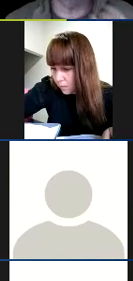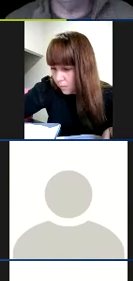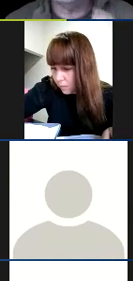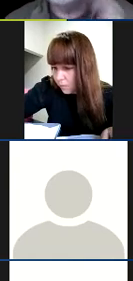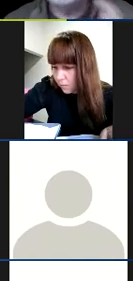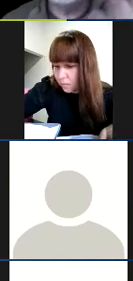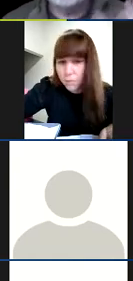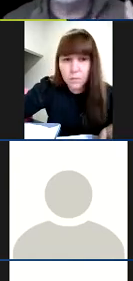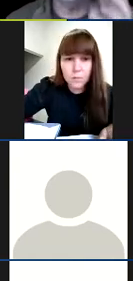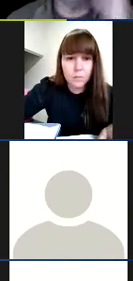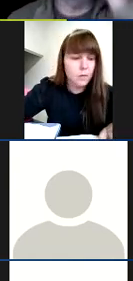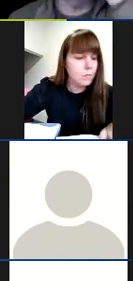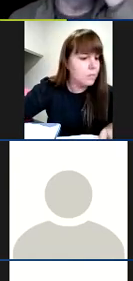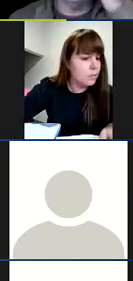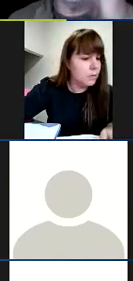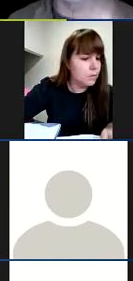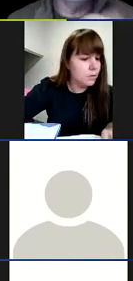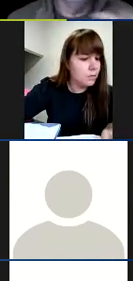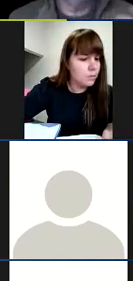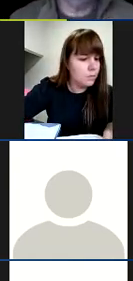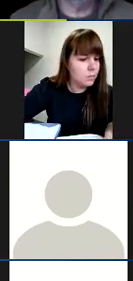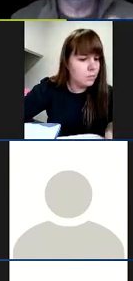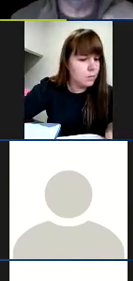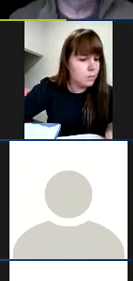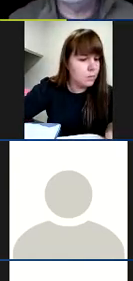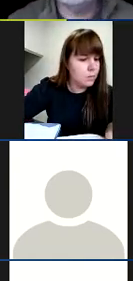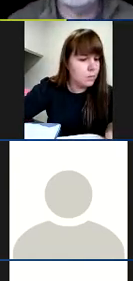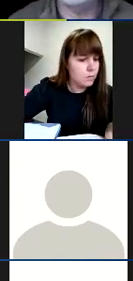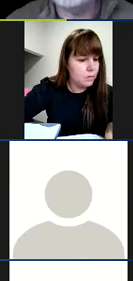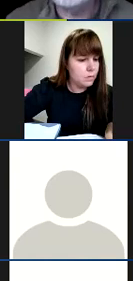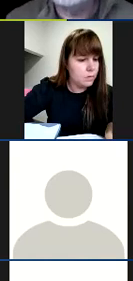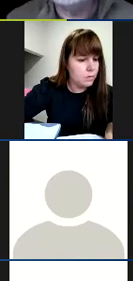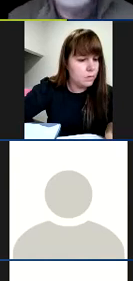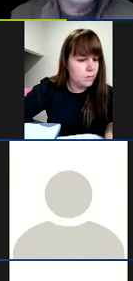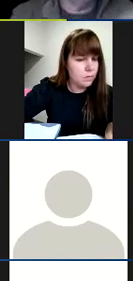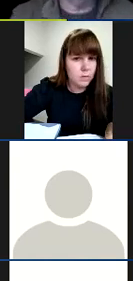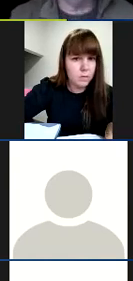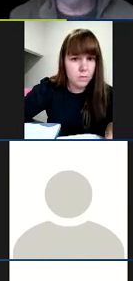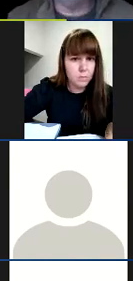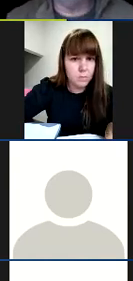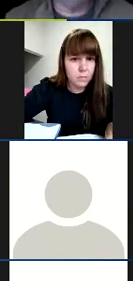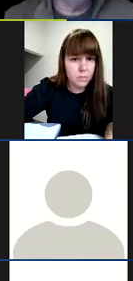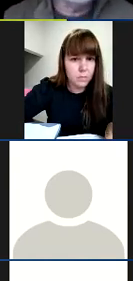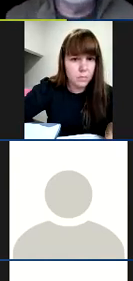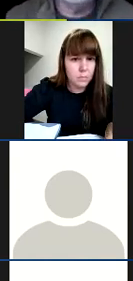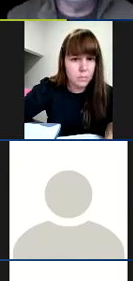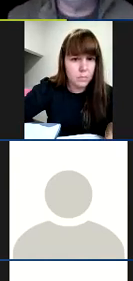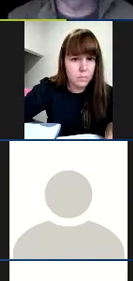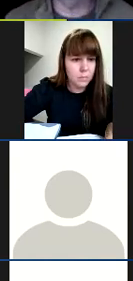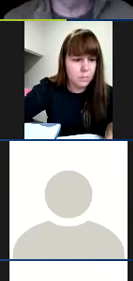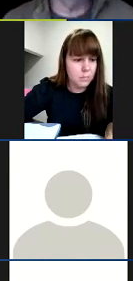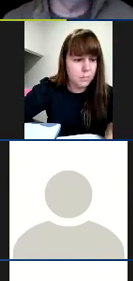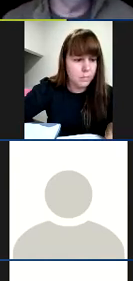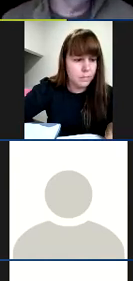contables, sí o sí, la reunión de socios para tratar los estados contables debe hacerse sí o sí una vez por año. Pero nada me impide a mí disponer, por ejemplo,